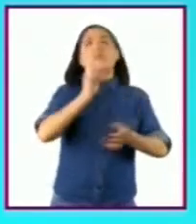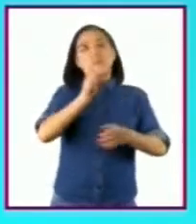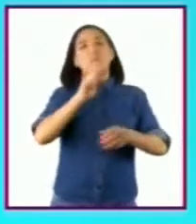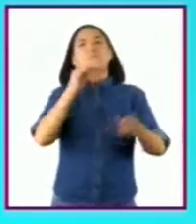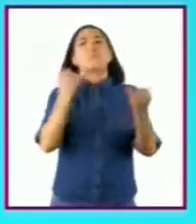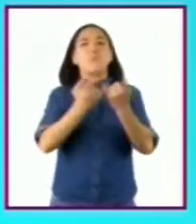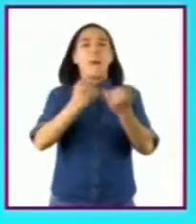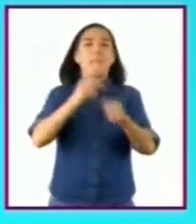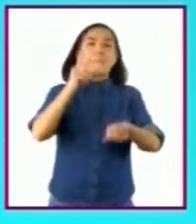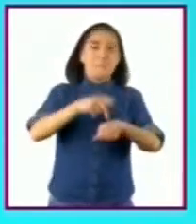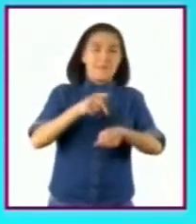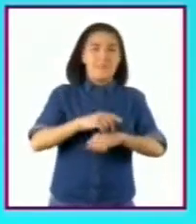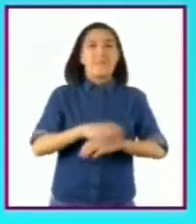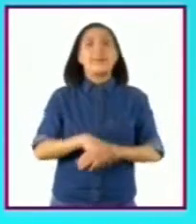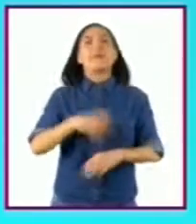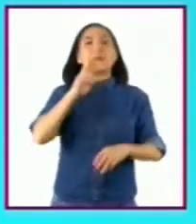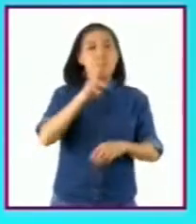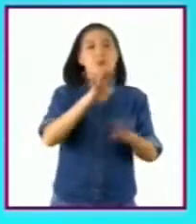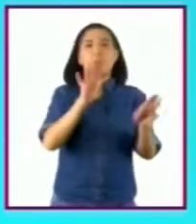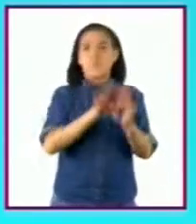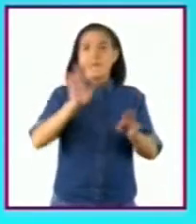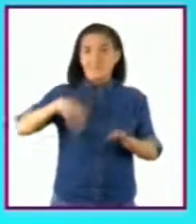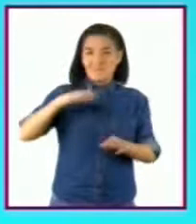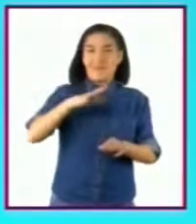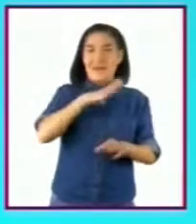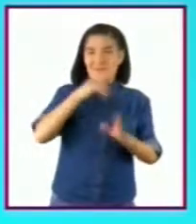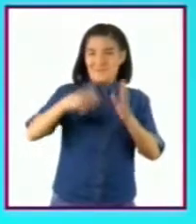¿Pudieron observar estos elementos en el video anterior?